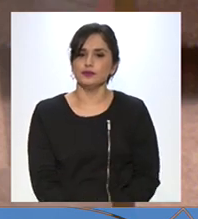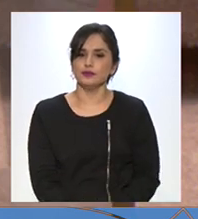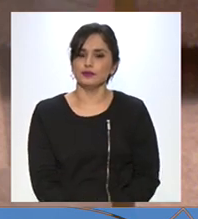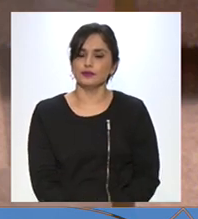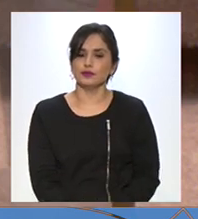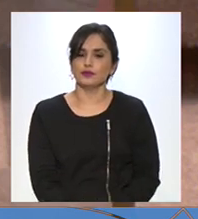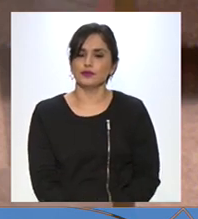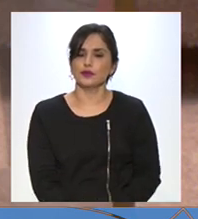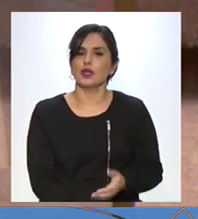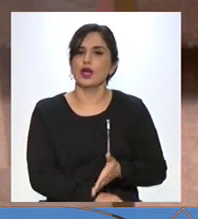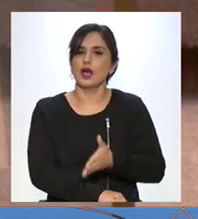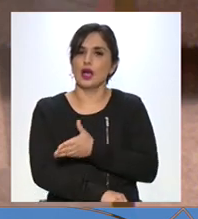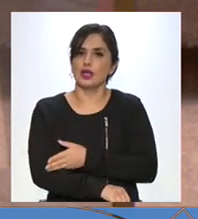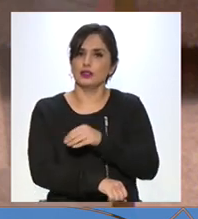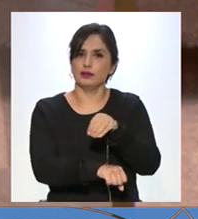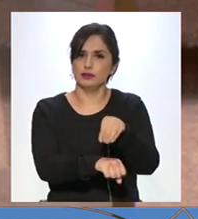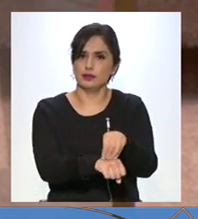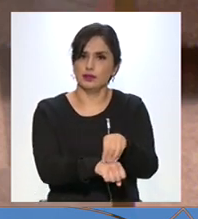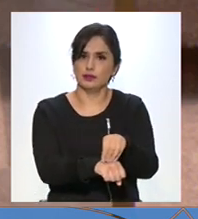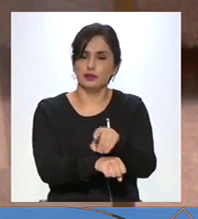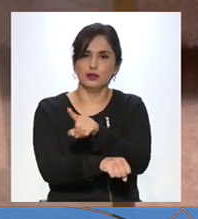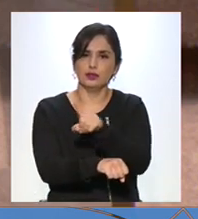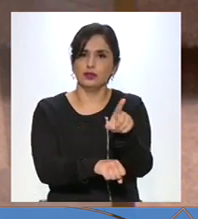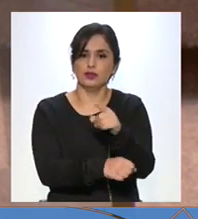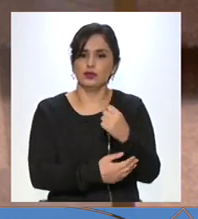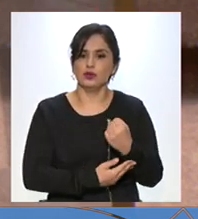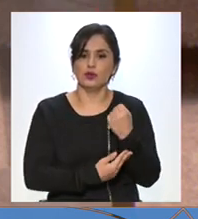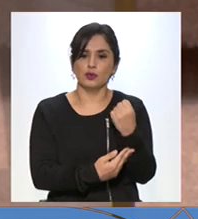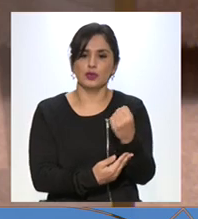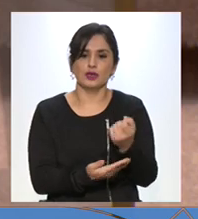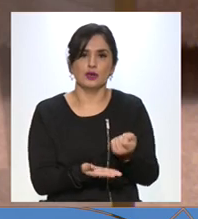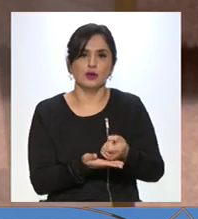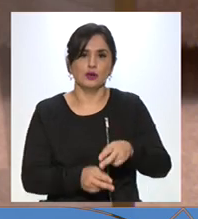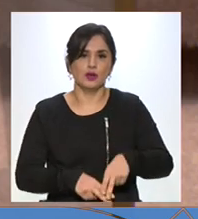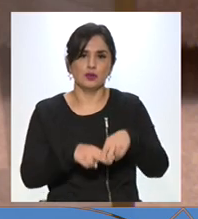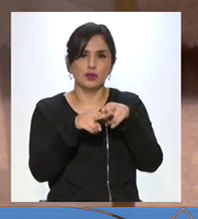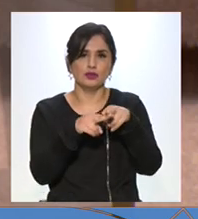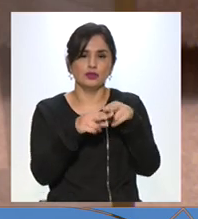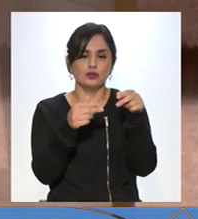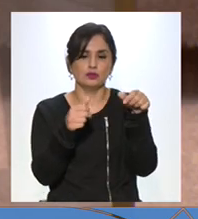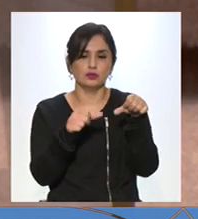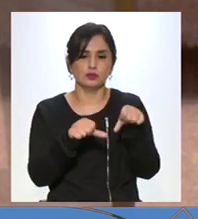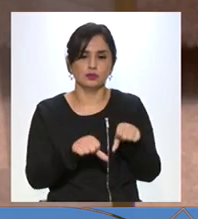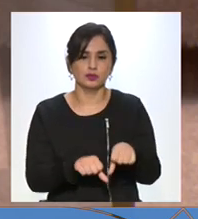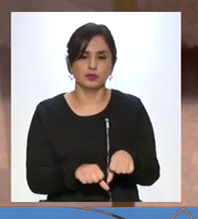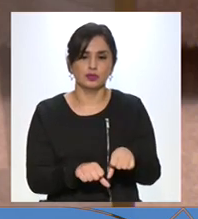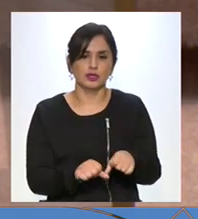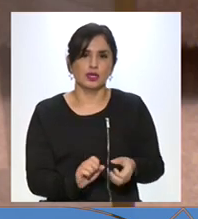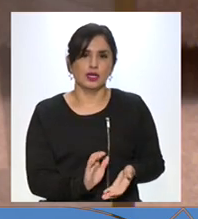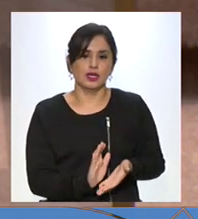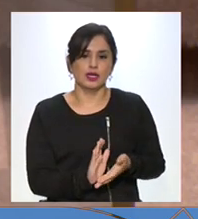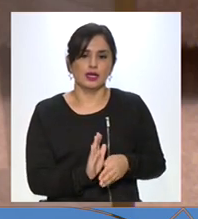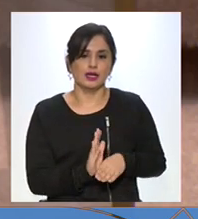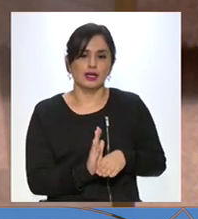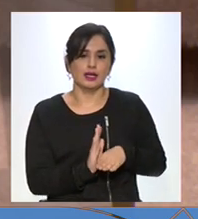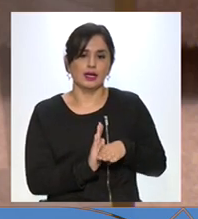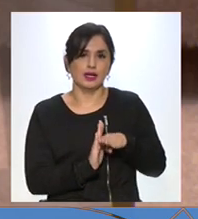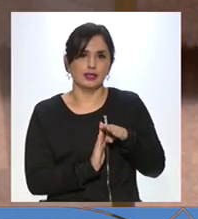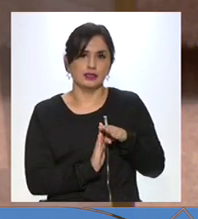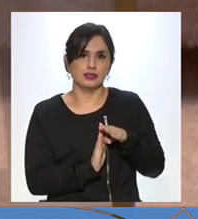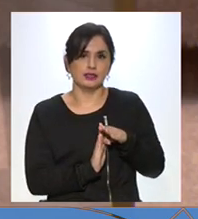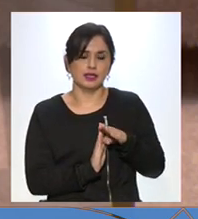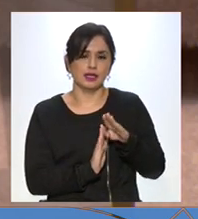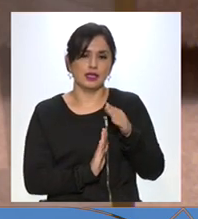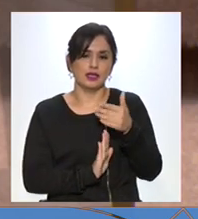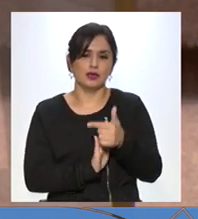que anticipar. No va a ayudar a una inversión que sigue deprimida, el alza de la tasa de